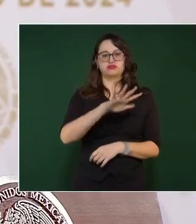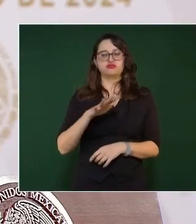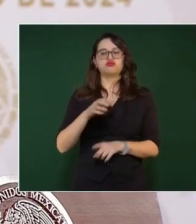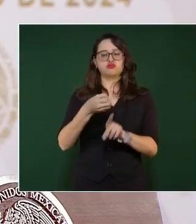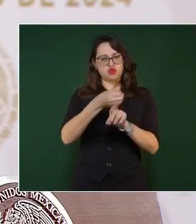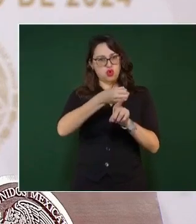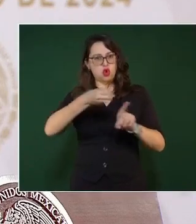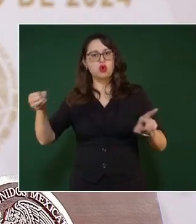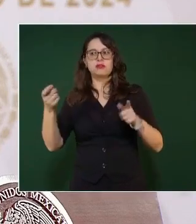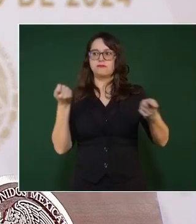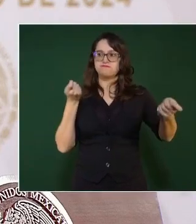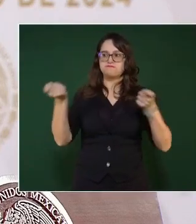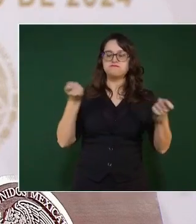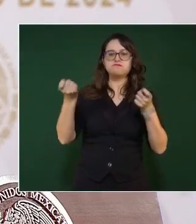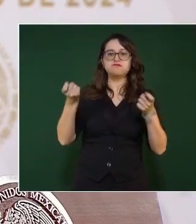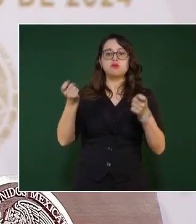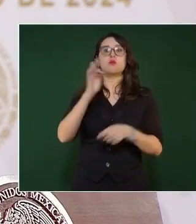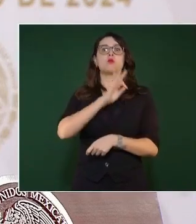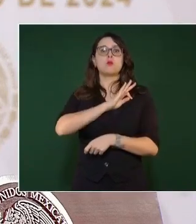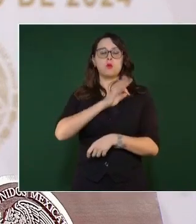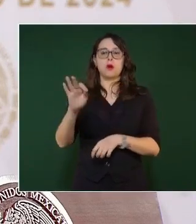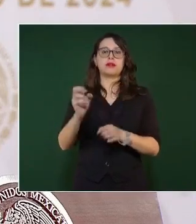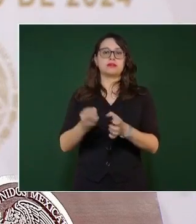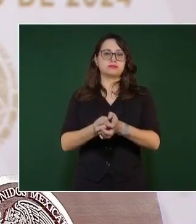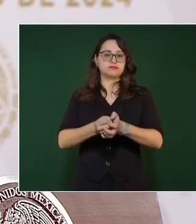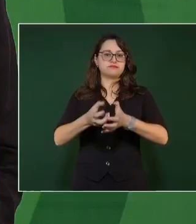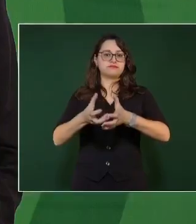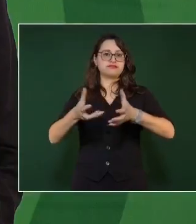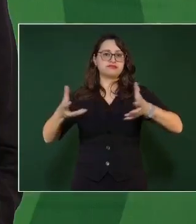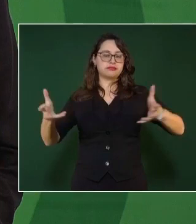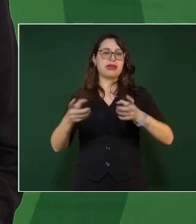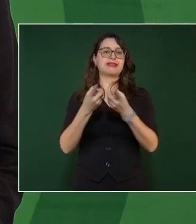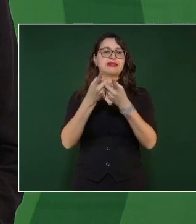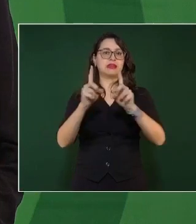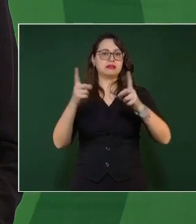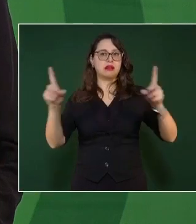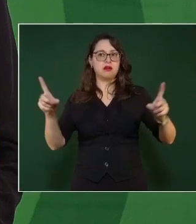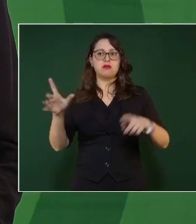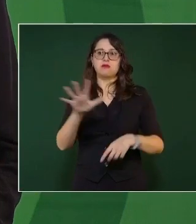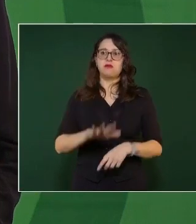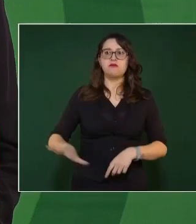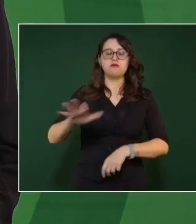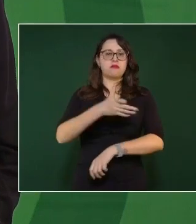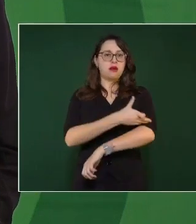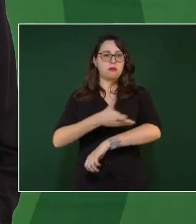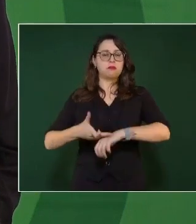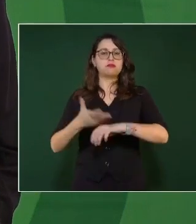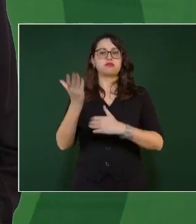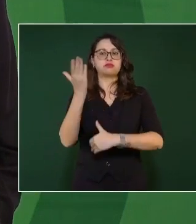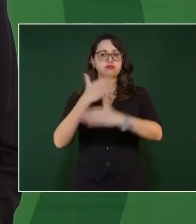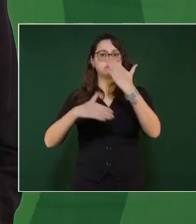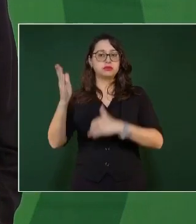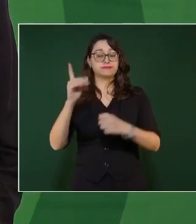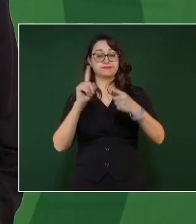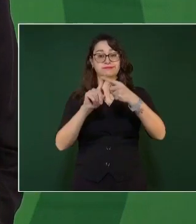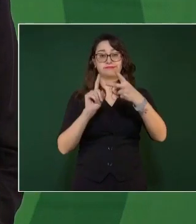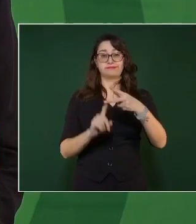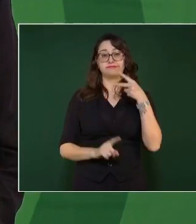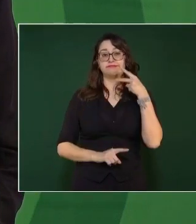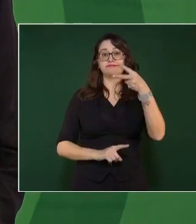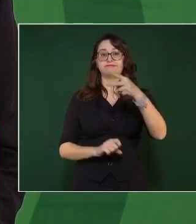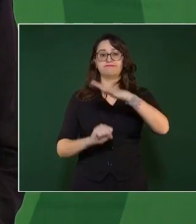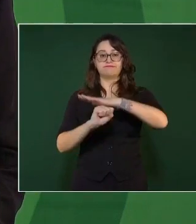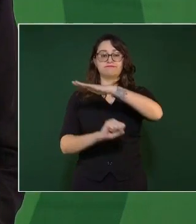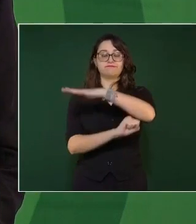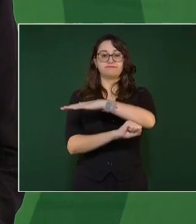orden facilita la prosperidad que las familias merecen. Gracias a esos dos pilares, Querétaro es el estado